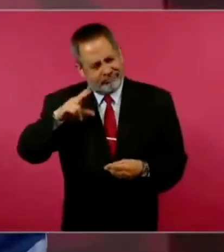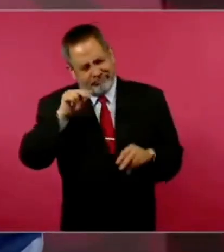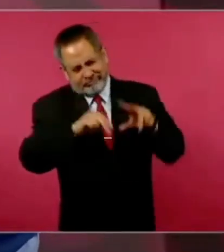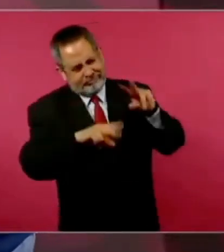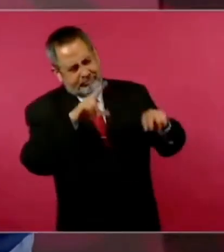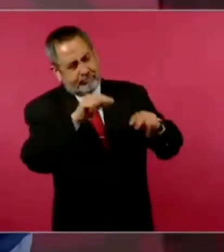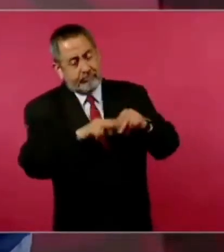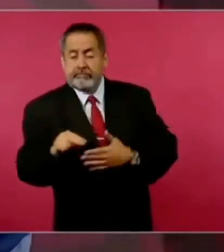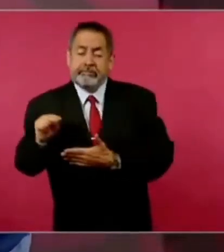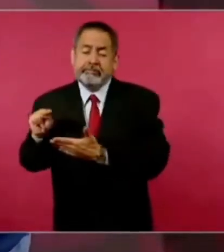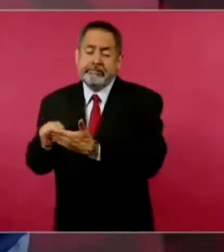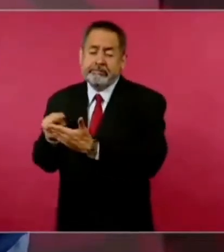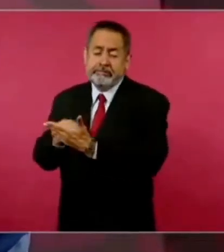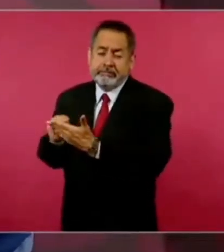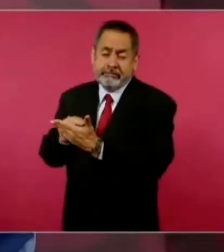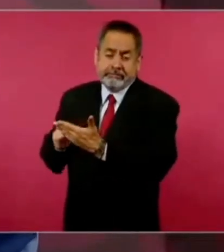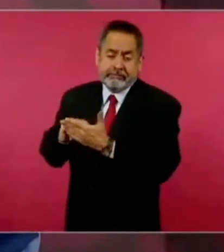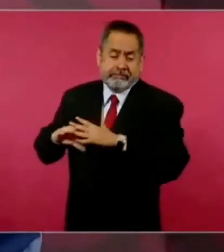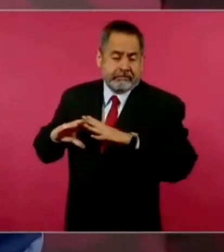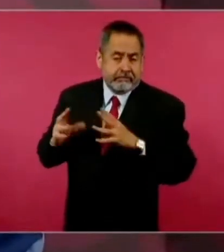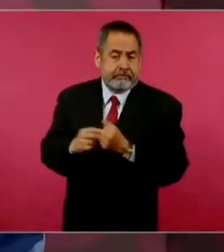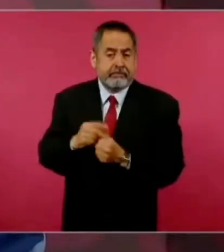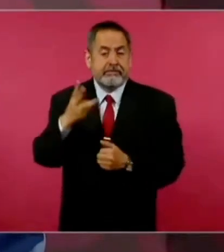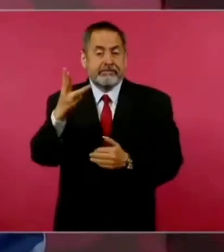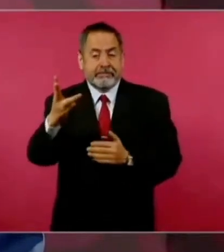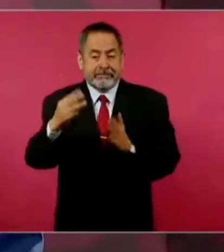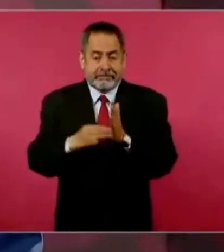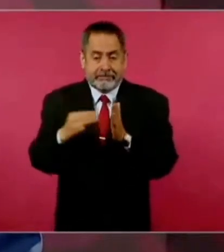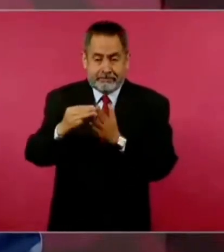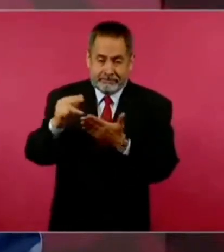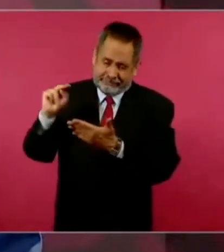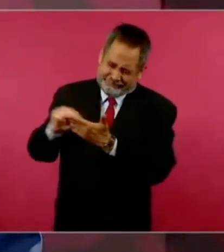como 3 millones de firmas.